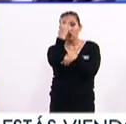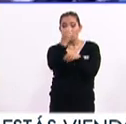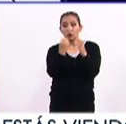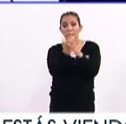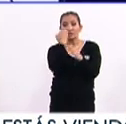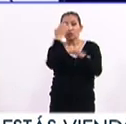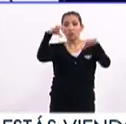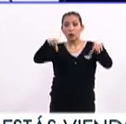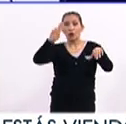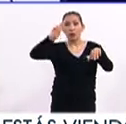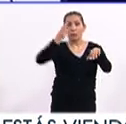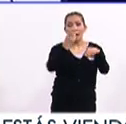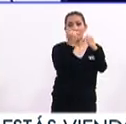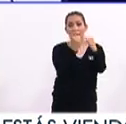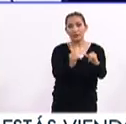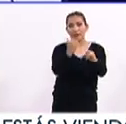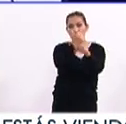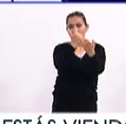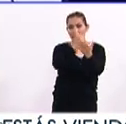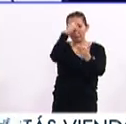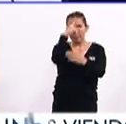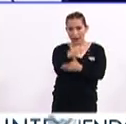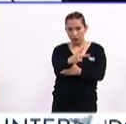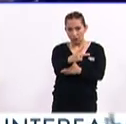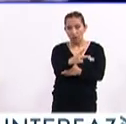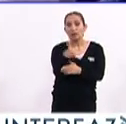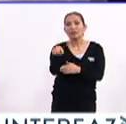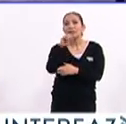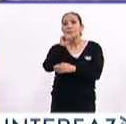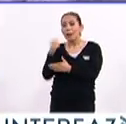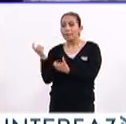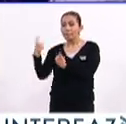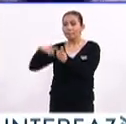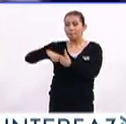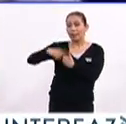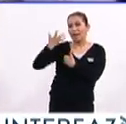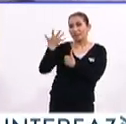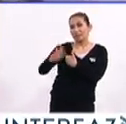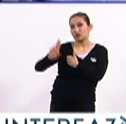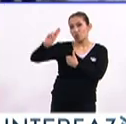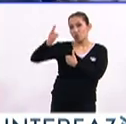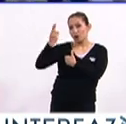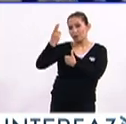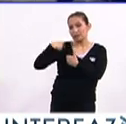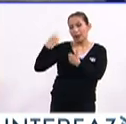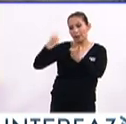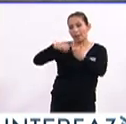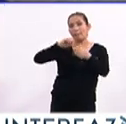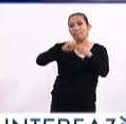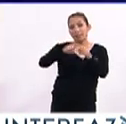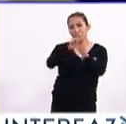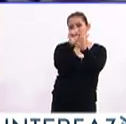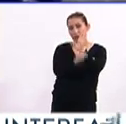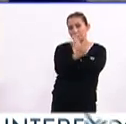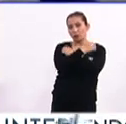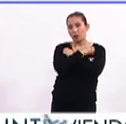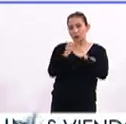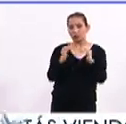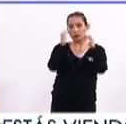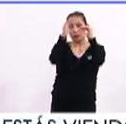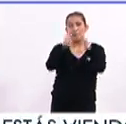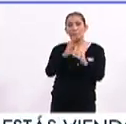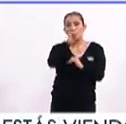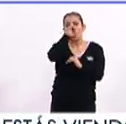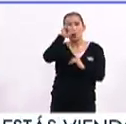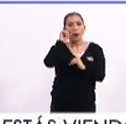nuevos planteles de la Universidad Autónoma de la Ciudad de México y se incorporarán 10 universidades como parte del Sistema de Educación Superior